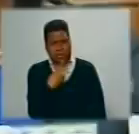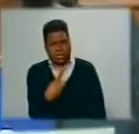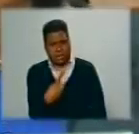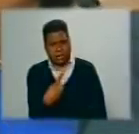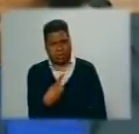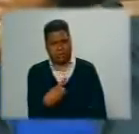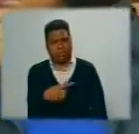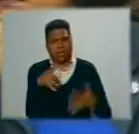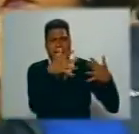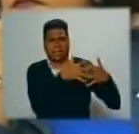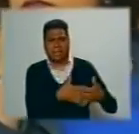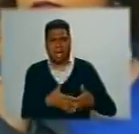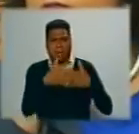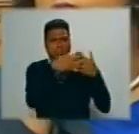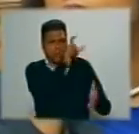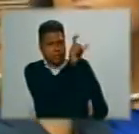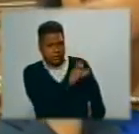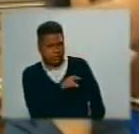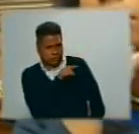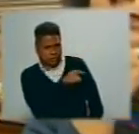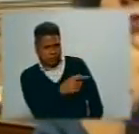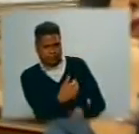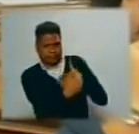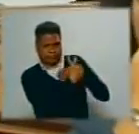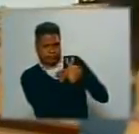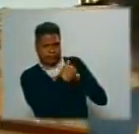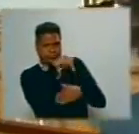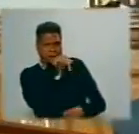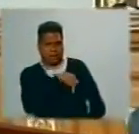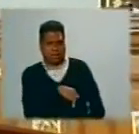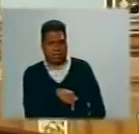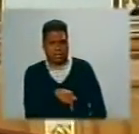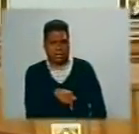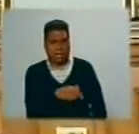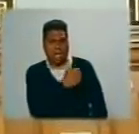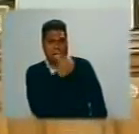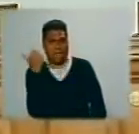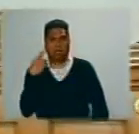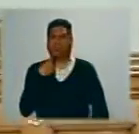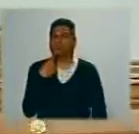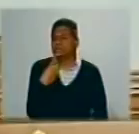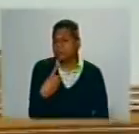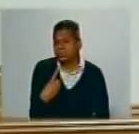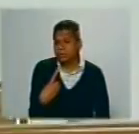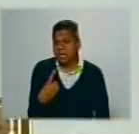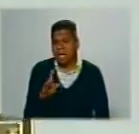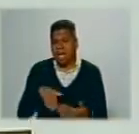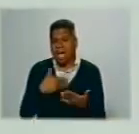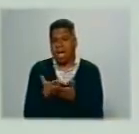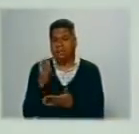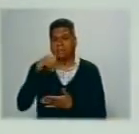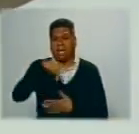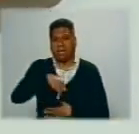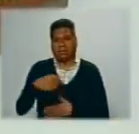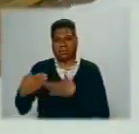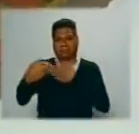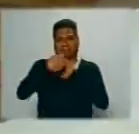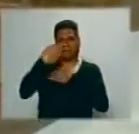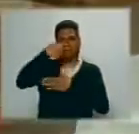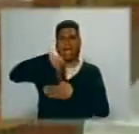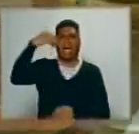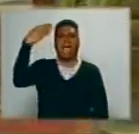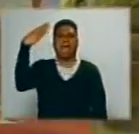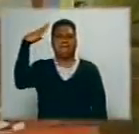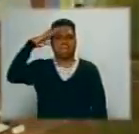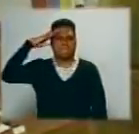imperio llevasen de ser necesario, según ellos, hasta a una intervención militar. De